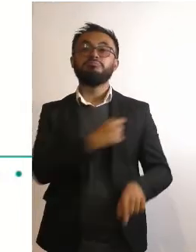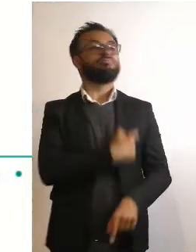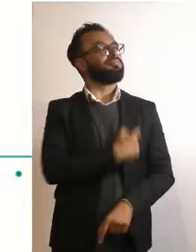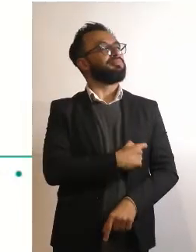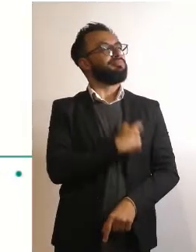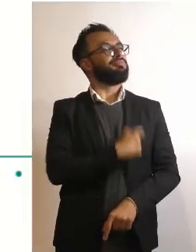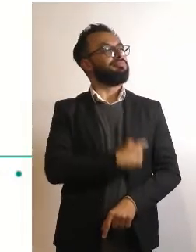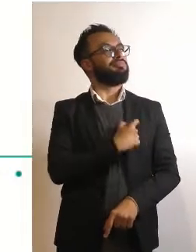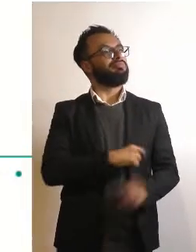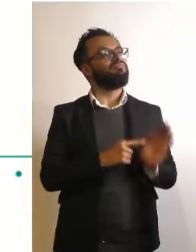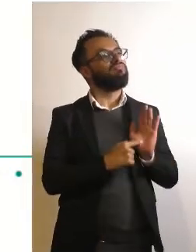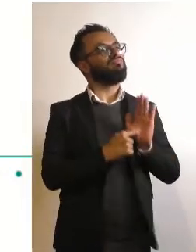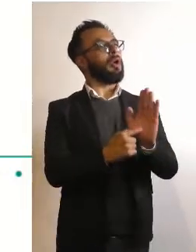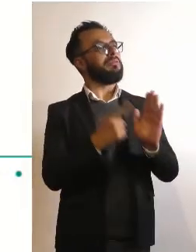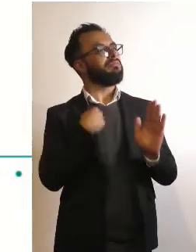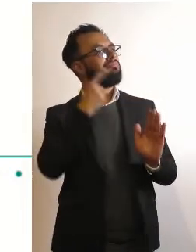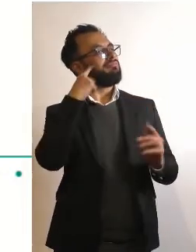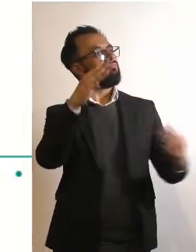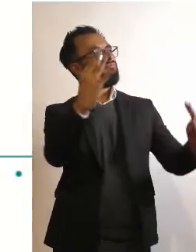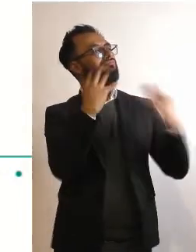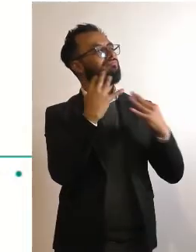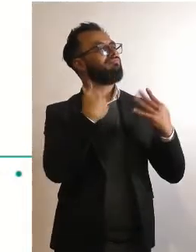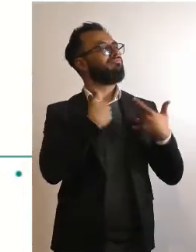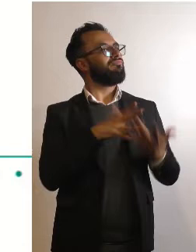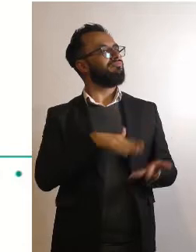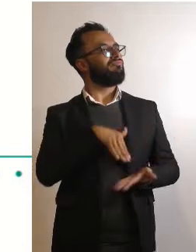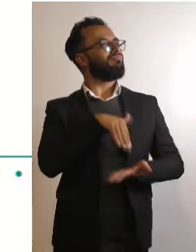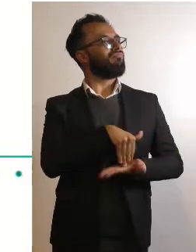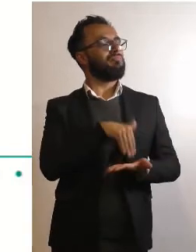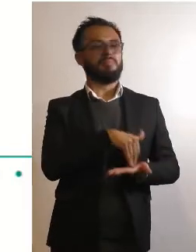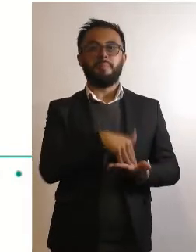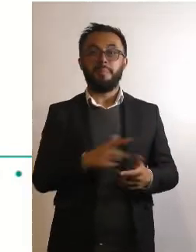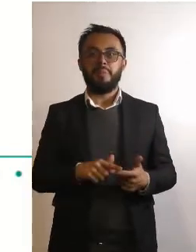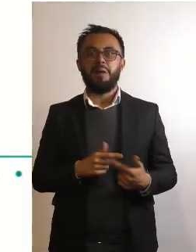visibilidad, y se han generado